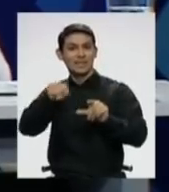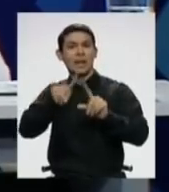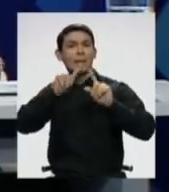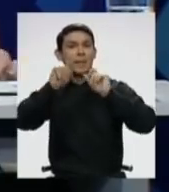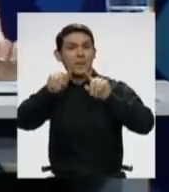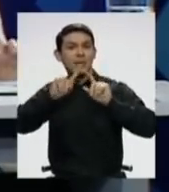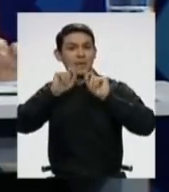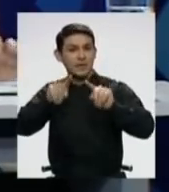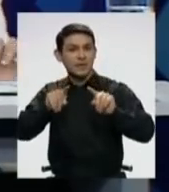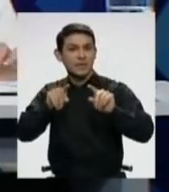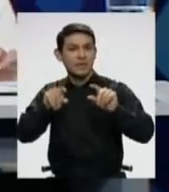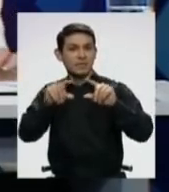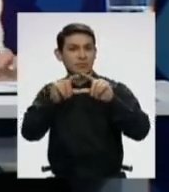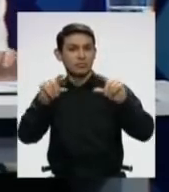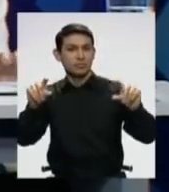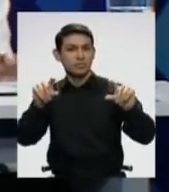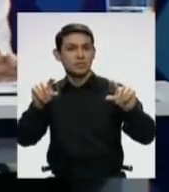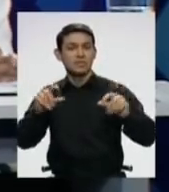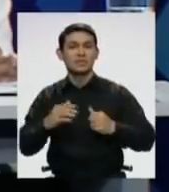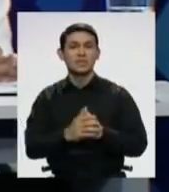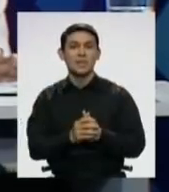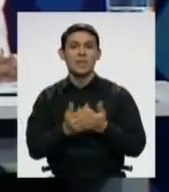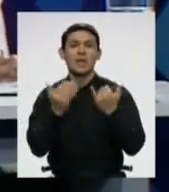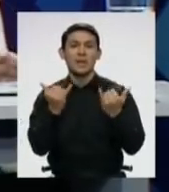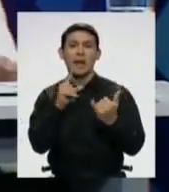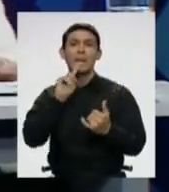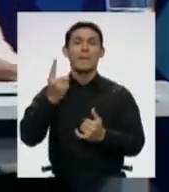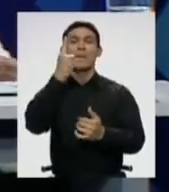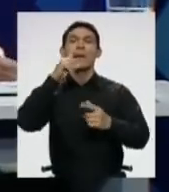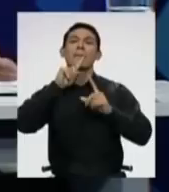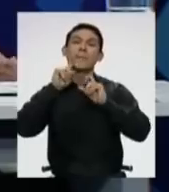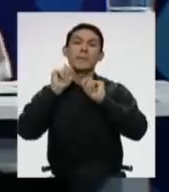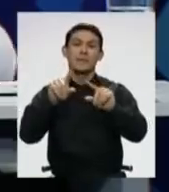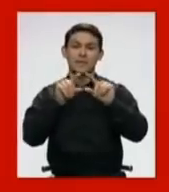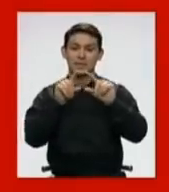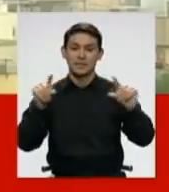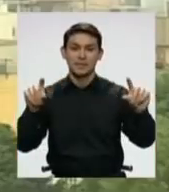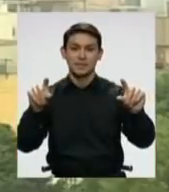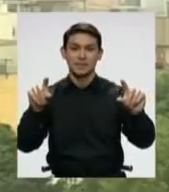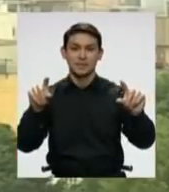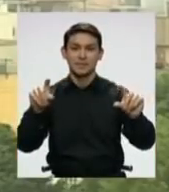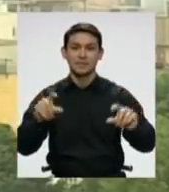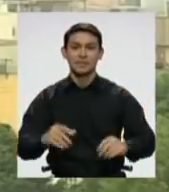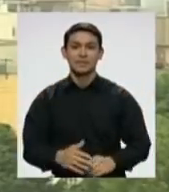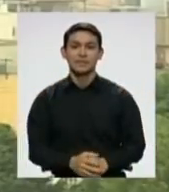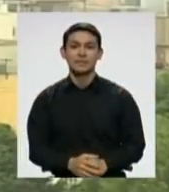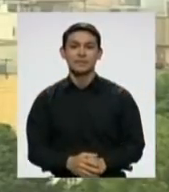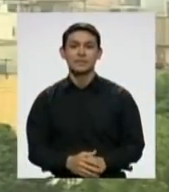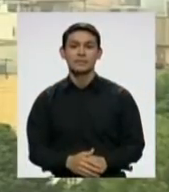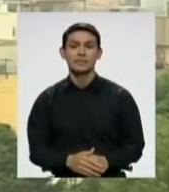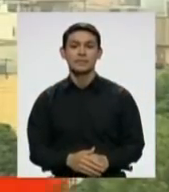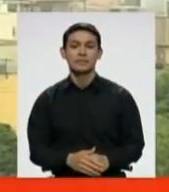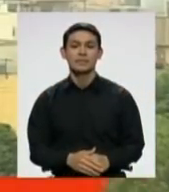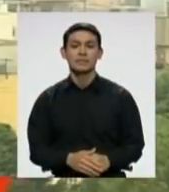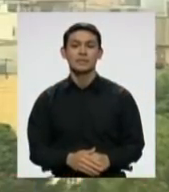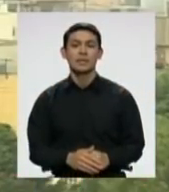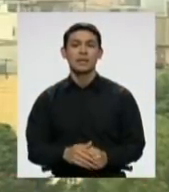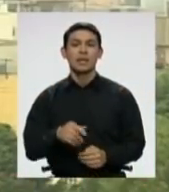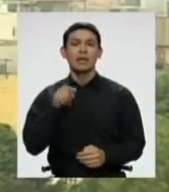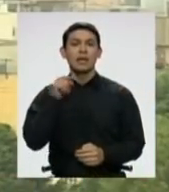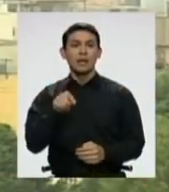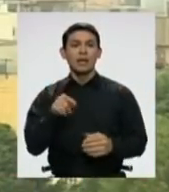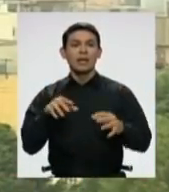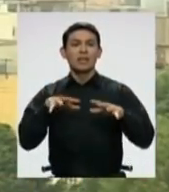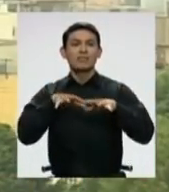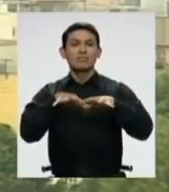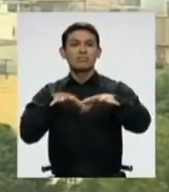la respondiente pregunta. Vamos de inmediato con la primera pregunta. Sí, sí. Adelante. Sí. Frente al crecimiento demográfico y